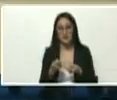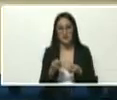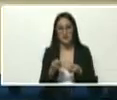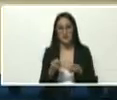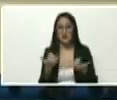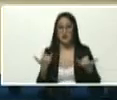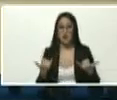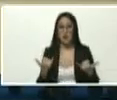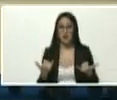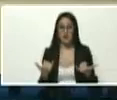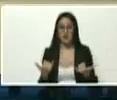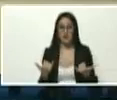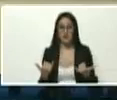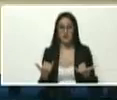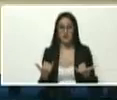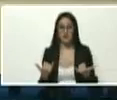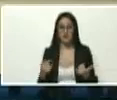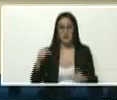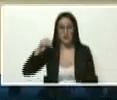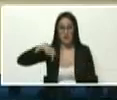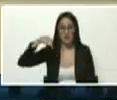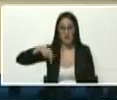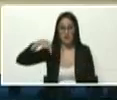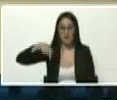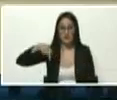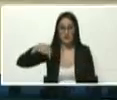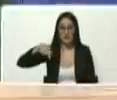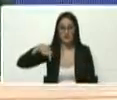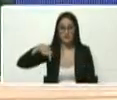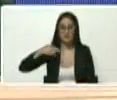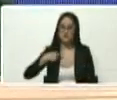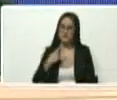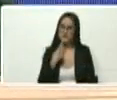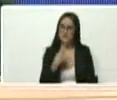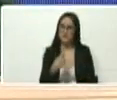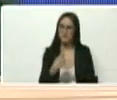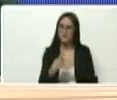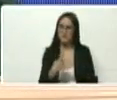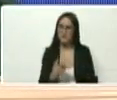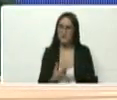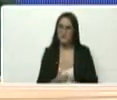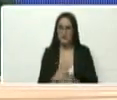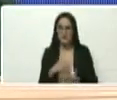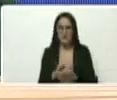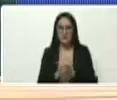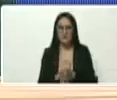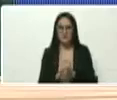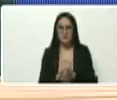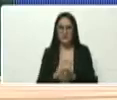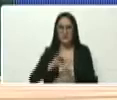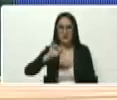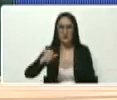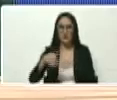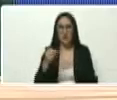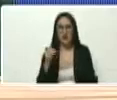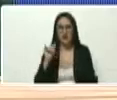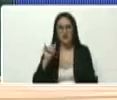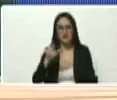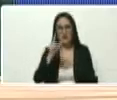Estamos hoy precisamente, yo le decía a nuestro querido amigo Haitham